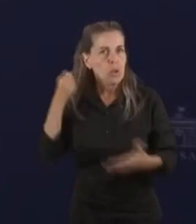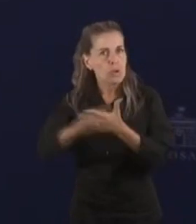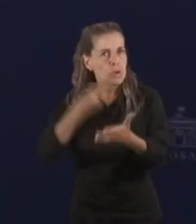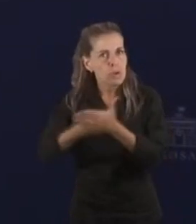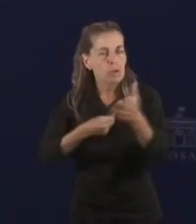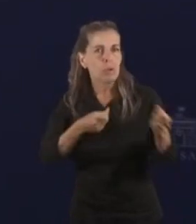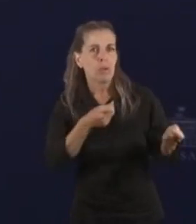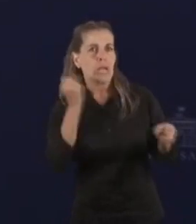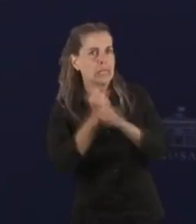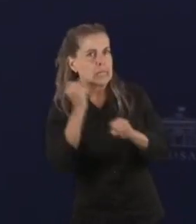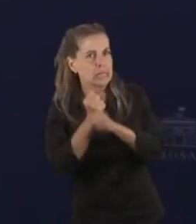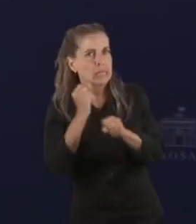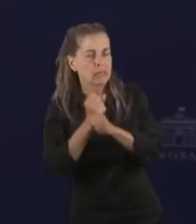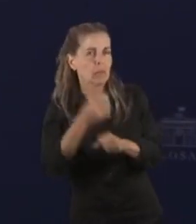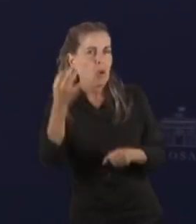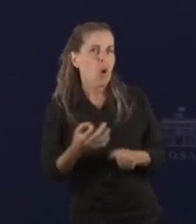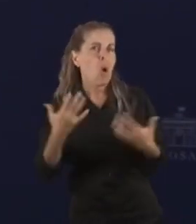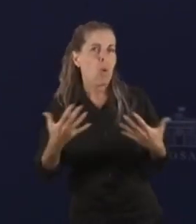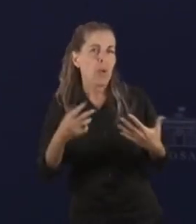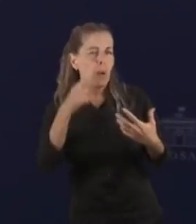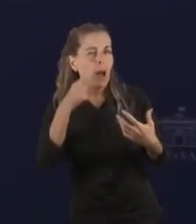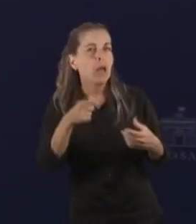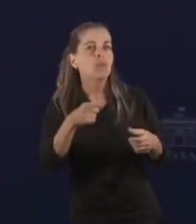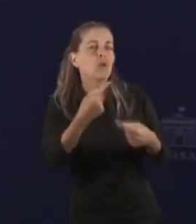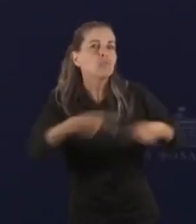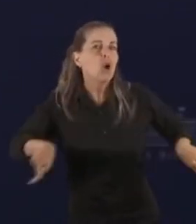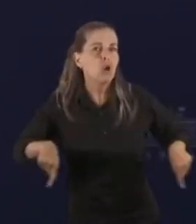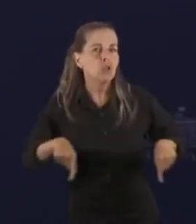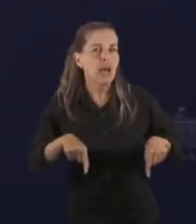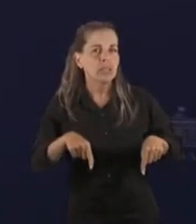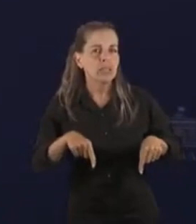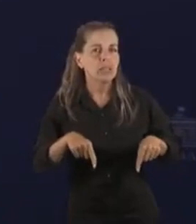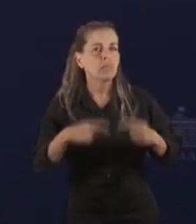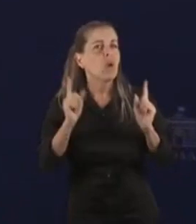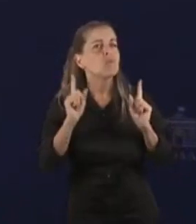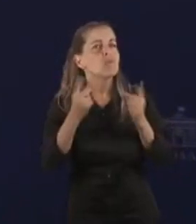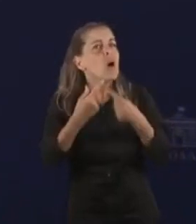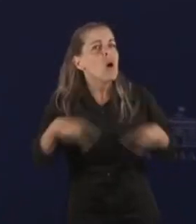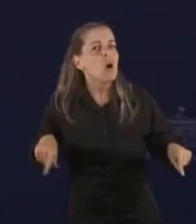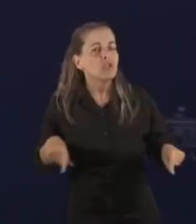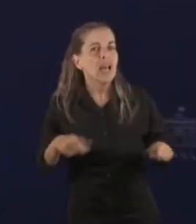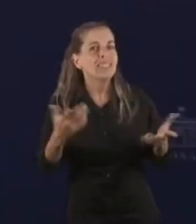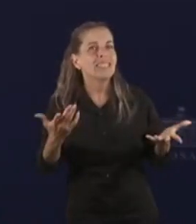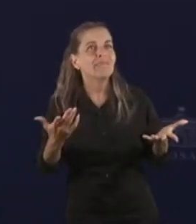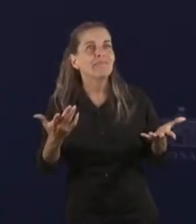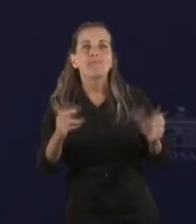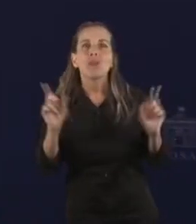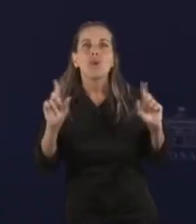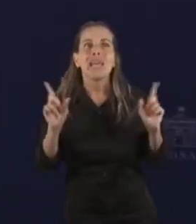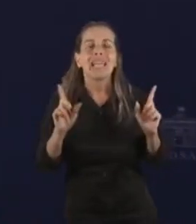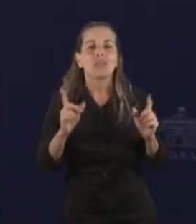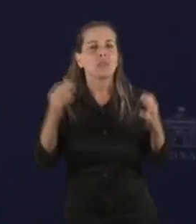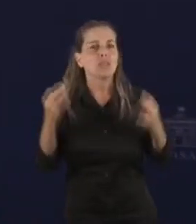supuesto que se irá subsanando de acuerdo son parte de los eh Ya te digo no no no confirmo